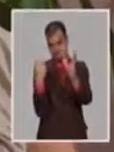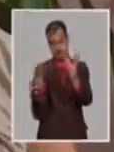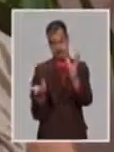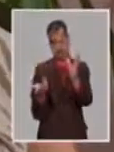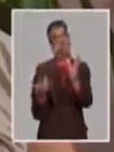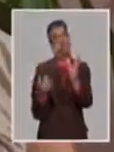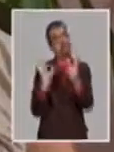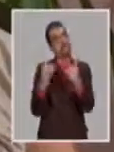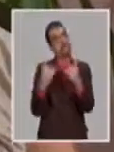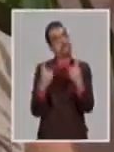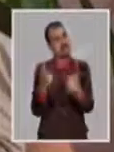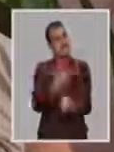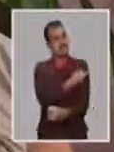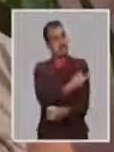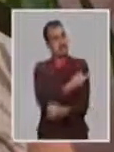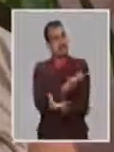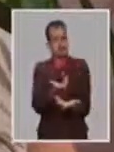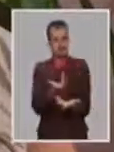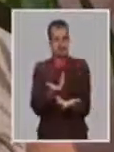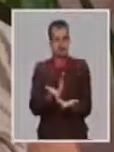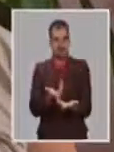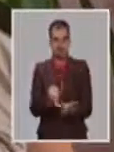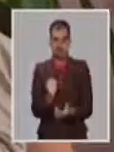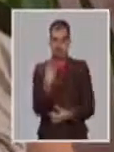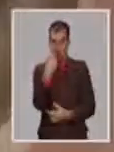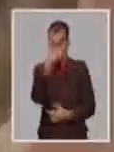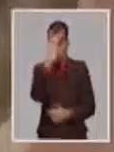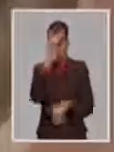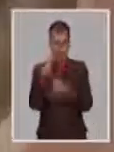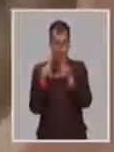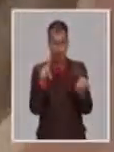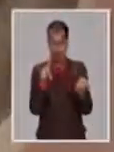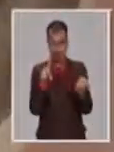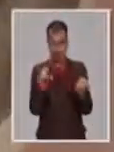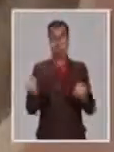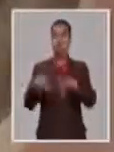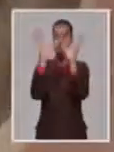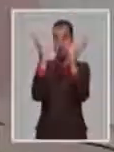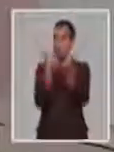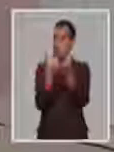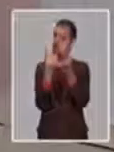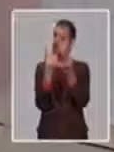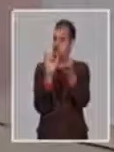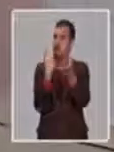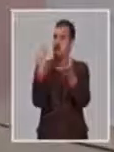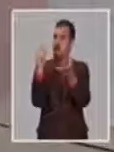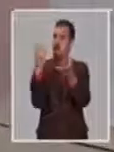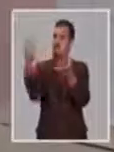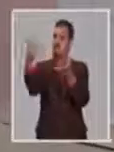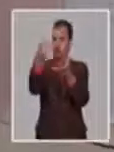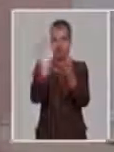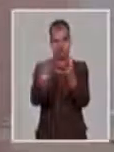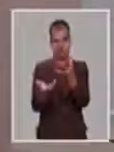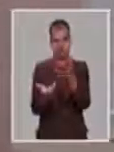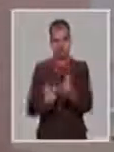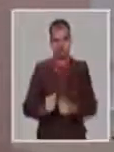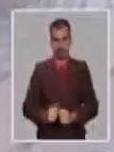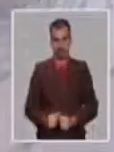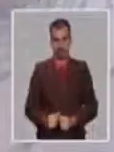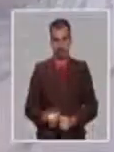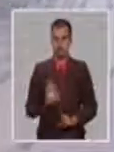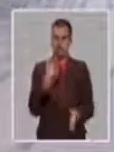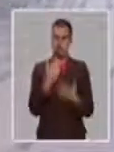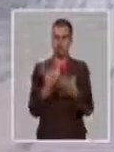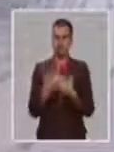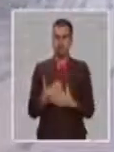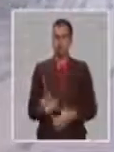2, que hace falta no solo aquí, en el mundo entero. El ensayo se realizará en esquemas de 2 dosis y esquemas de